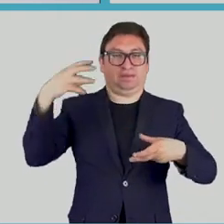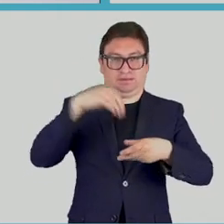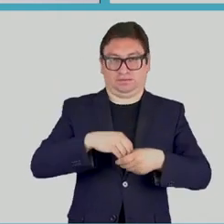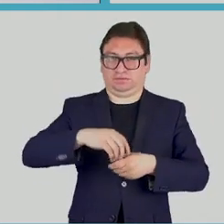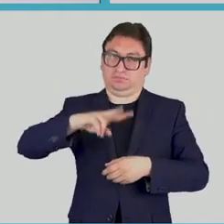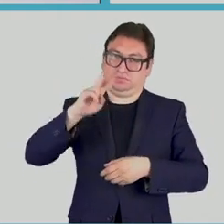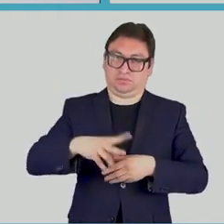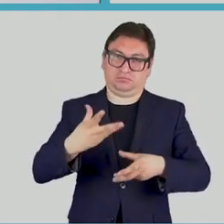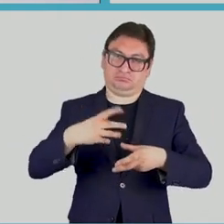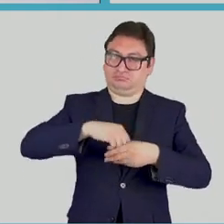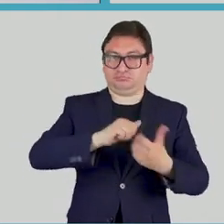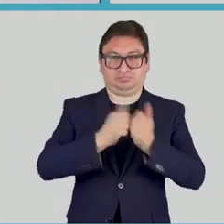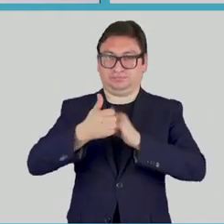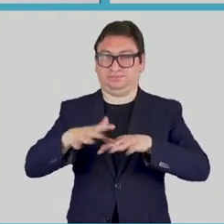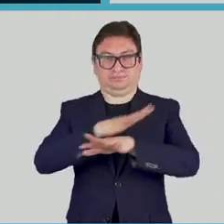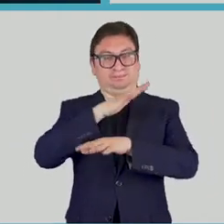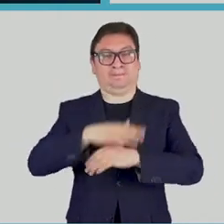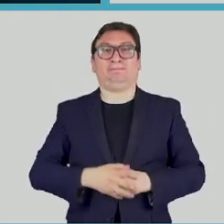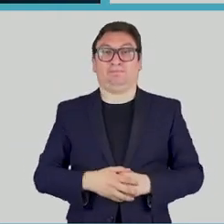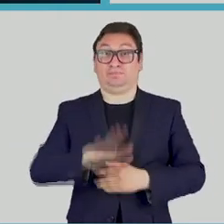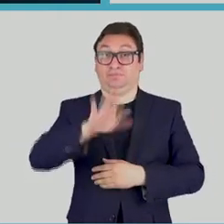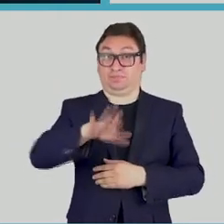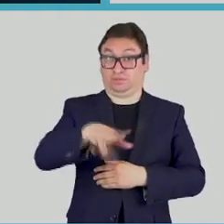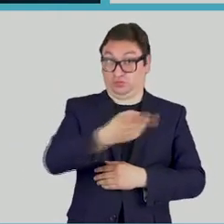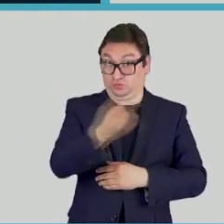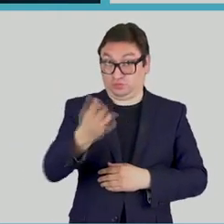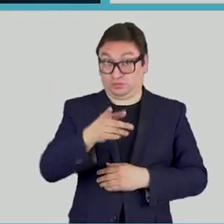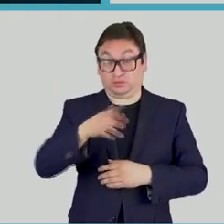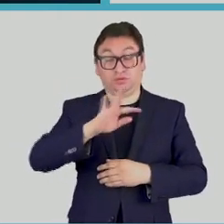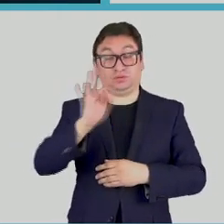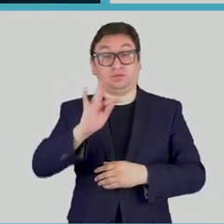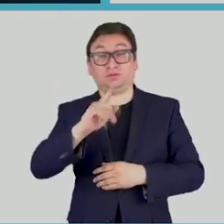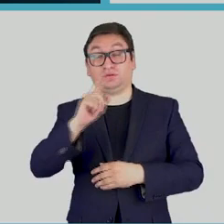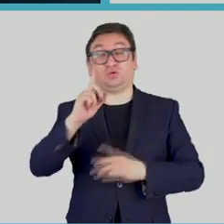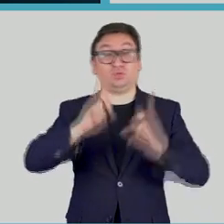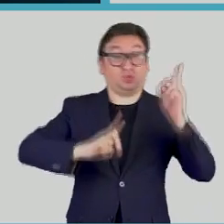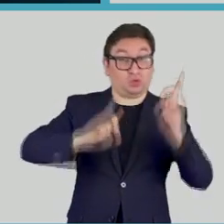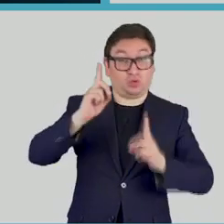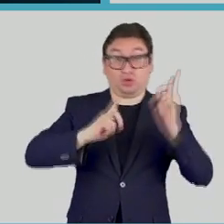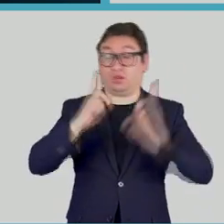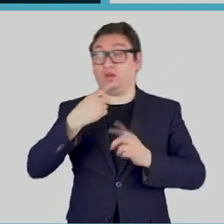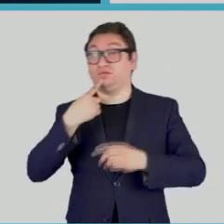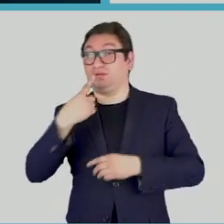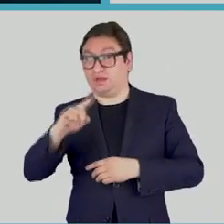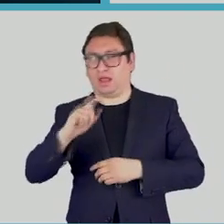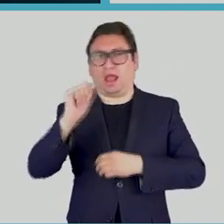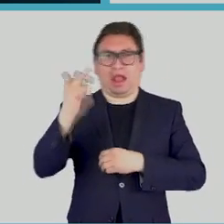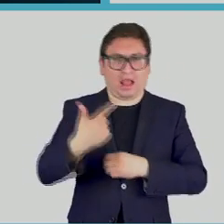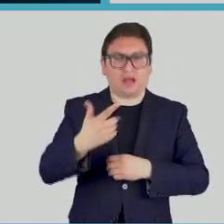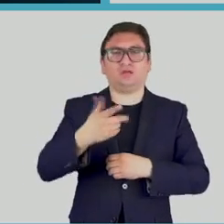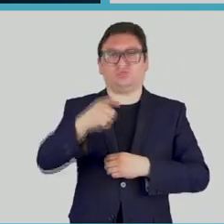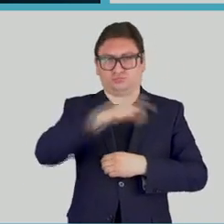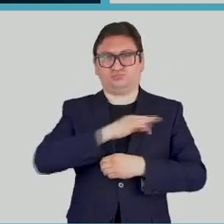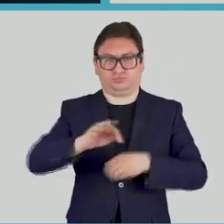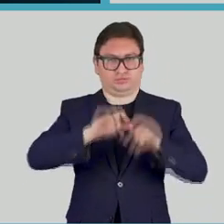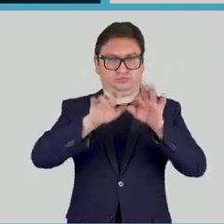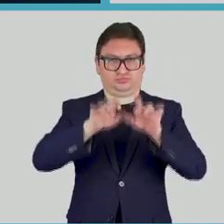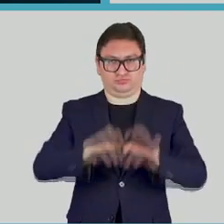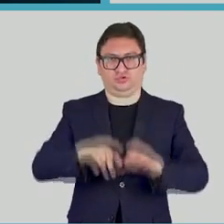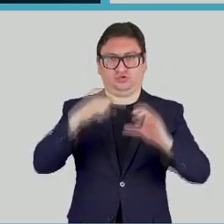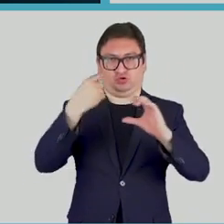e inclusión radical exactamente y bueno si usted tiene dudas comentarios no lo dude